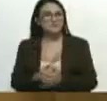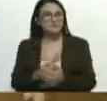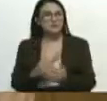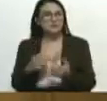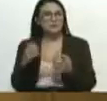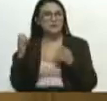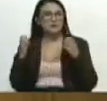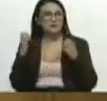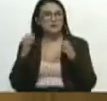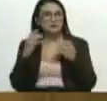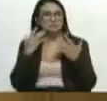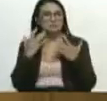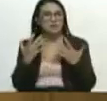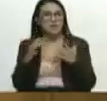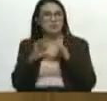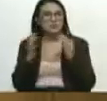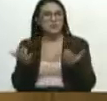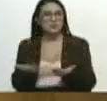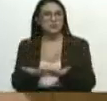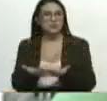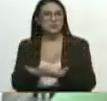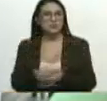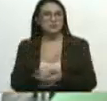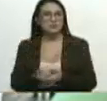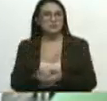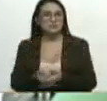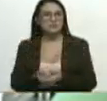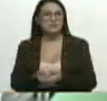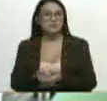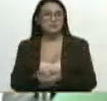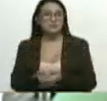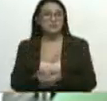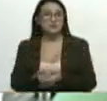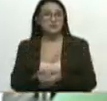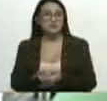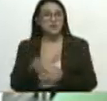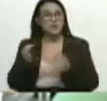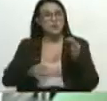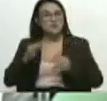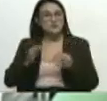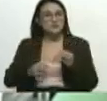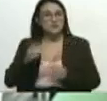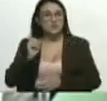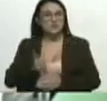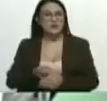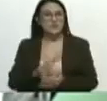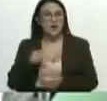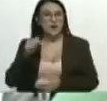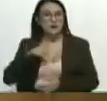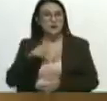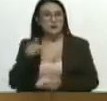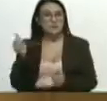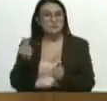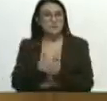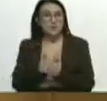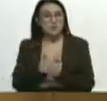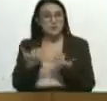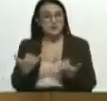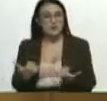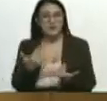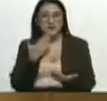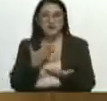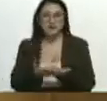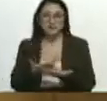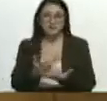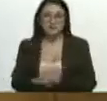en todo el mundo. Tenemos que evitar que Alex Saab lleve a juicio y traerlo aquí y tenerlo aquí ya. Muchas